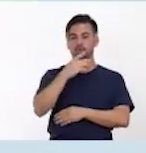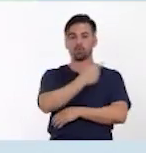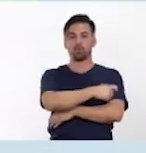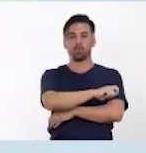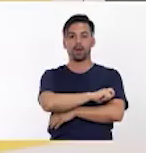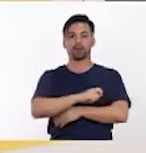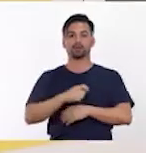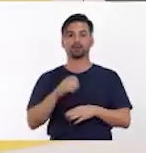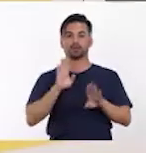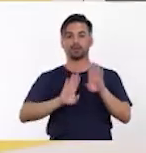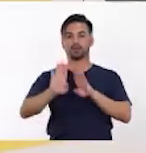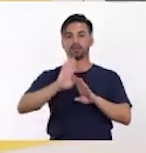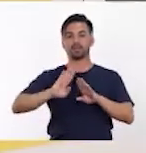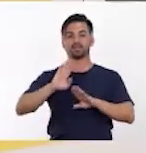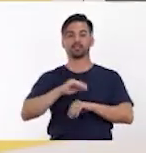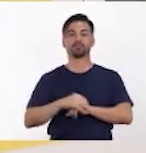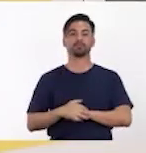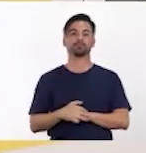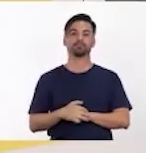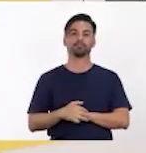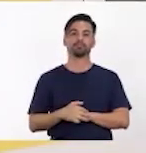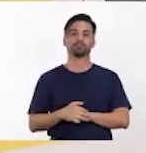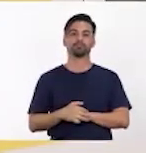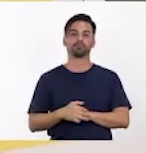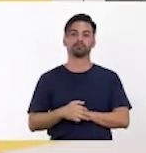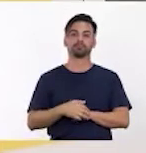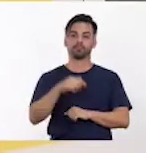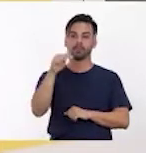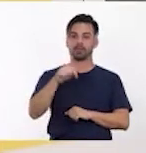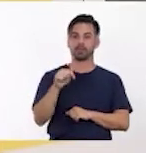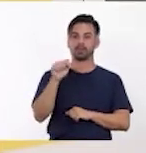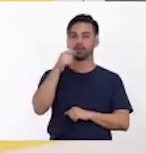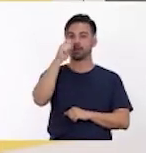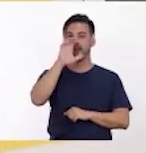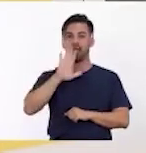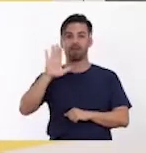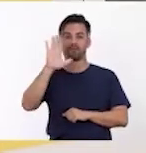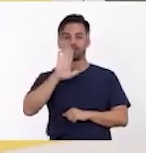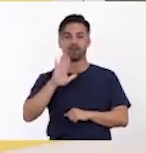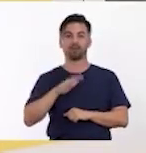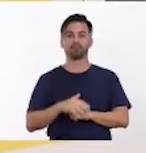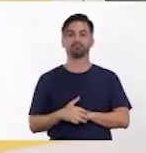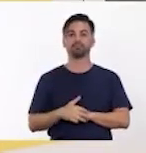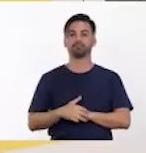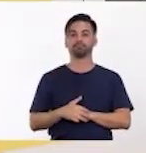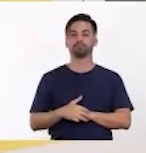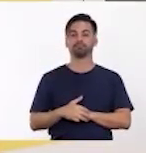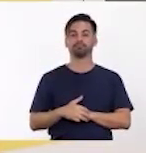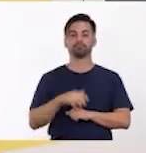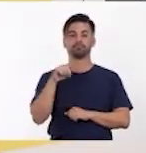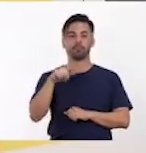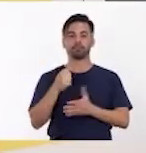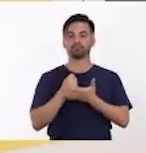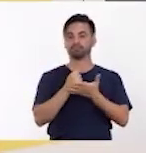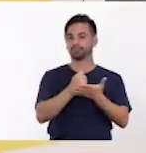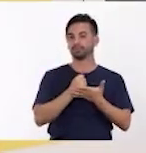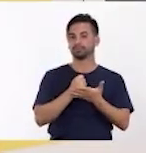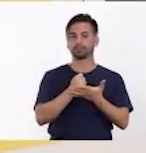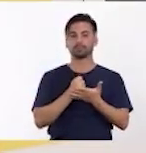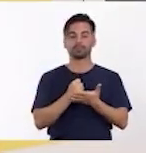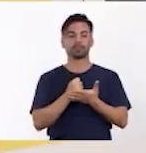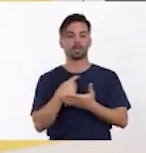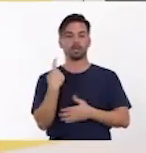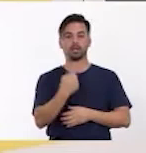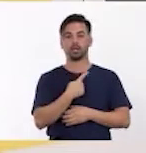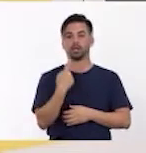pueblos. Estamos en África, continuamos con África, donde la solidaridad nuestra se